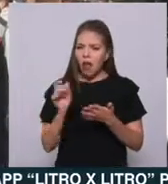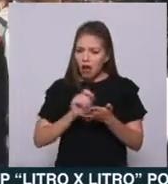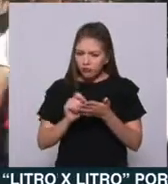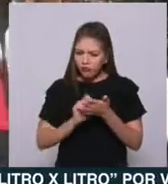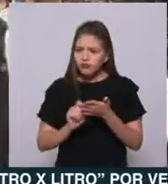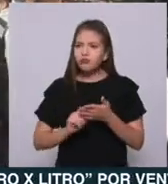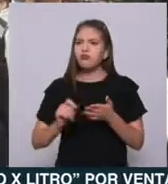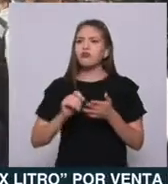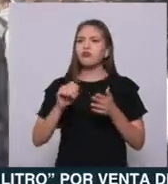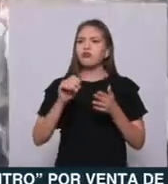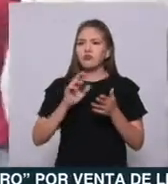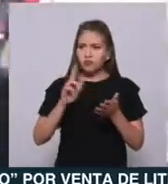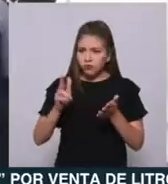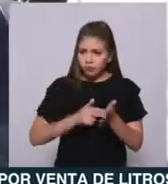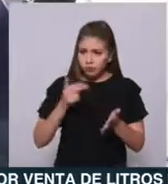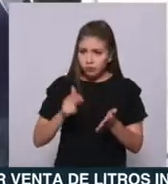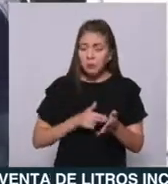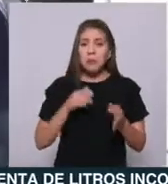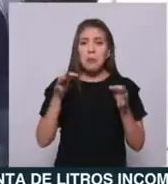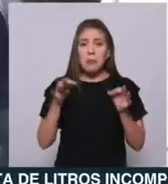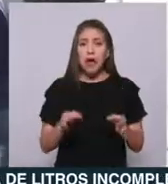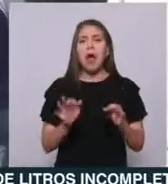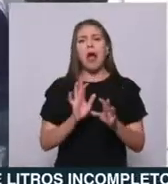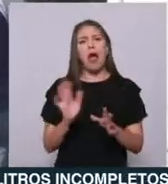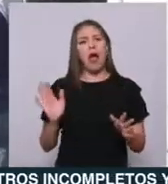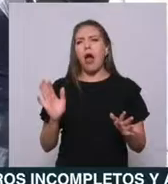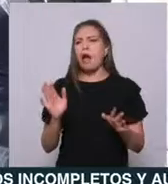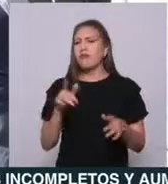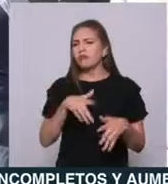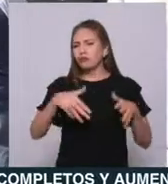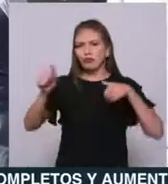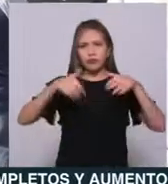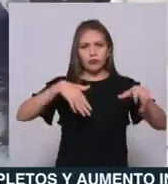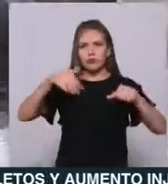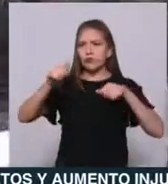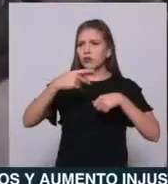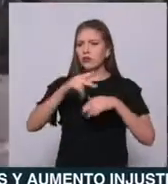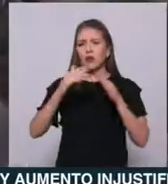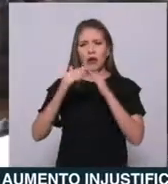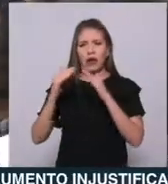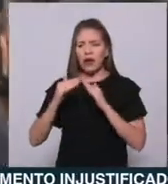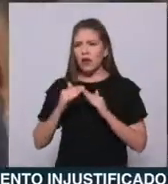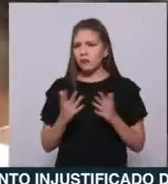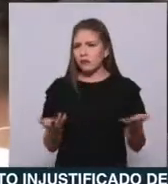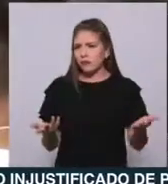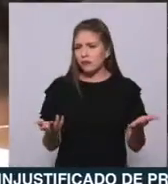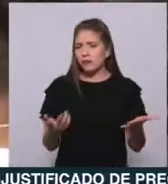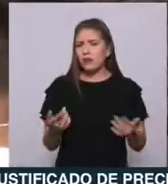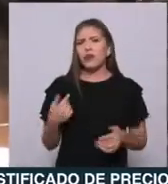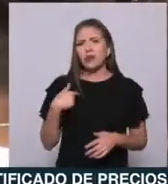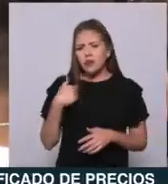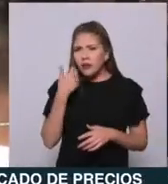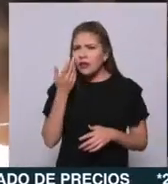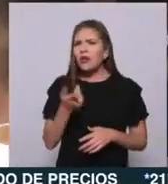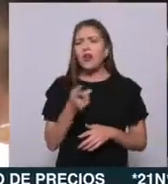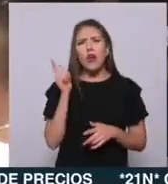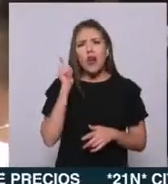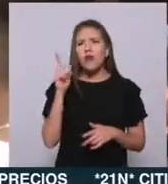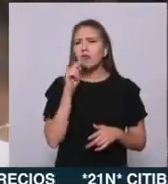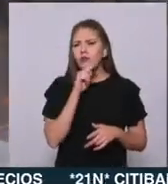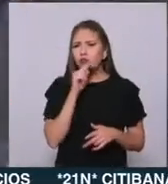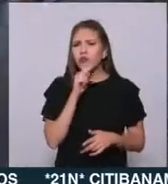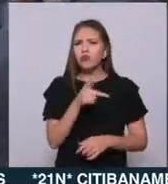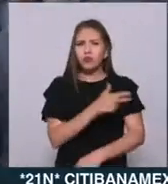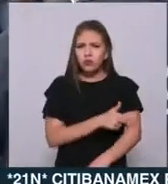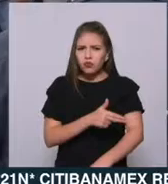situación, que se pudiera firmar y que se acabara el movimiento, ¿no? Yo era uno de los más interesados en que ese movimiento se arreglara lo más pronto posible.